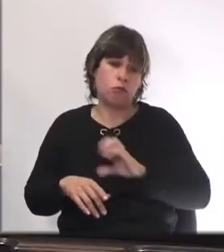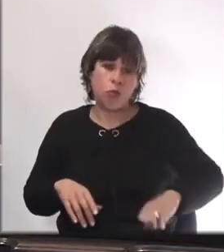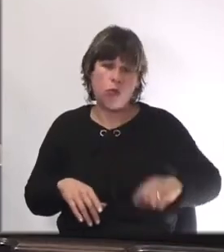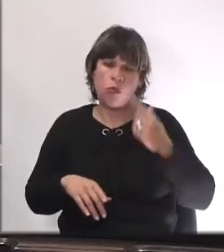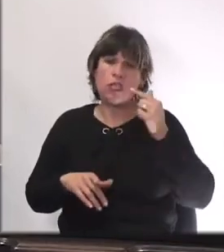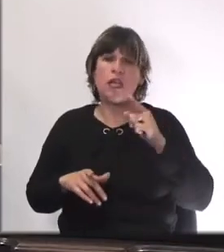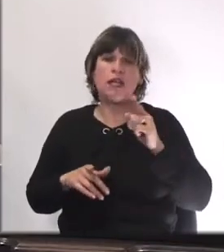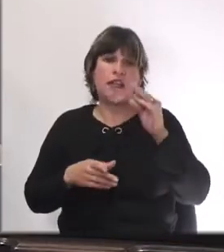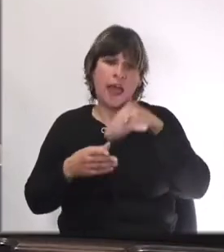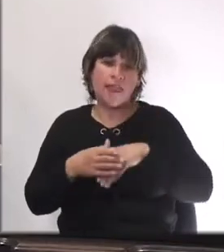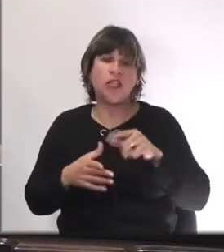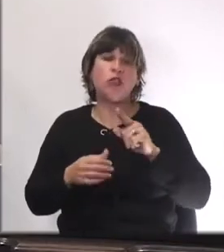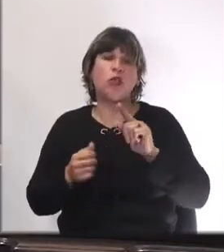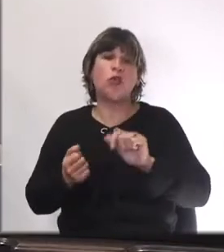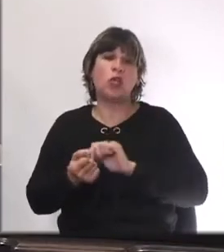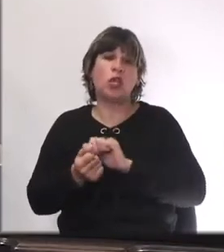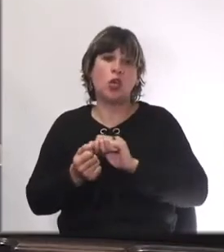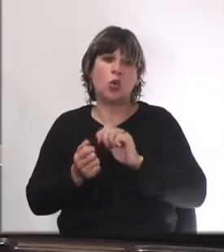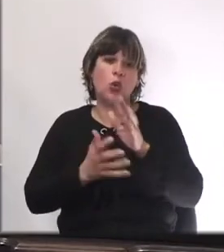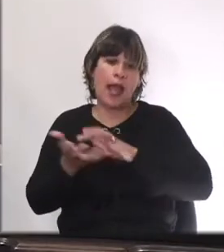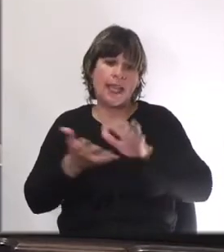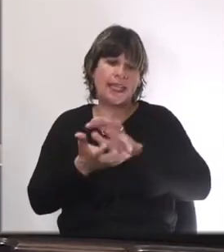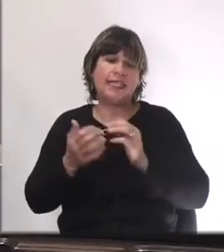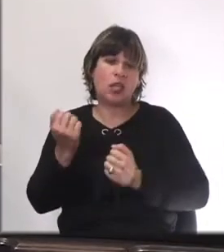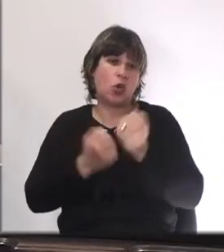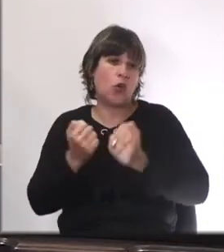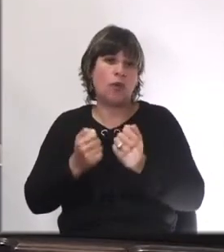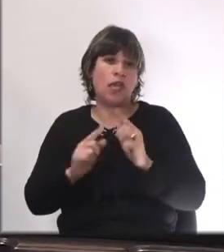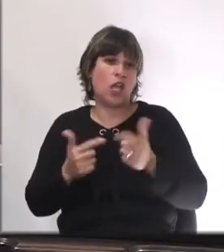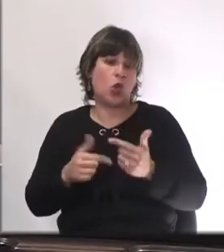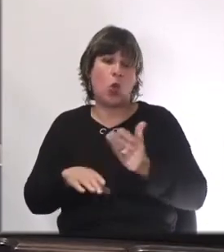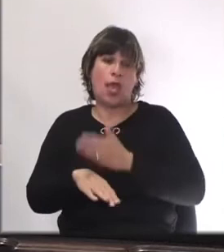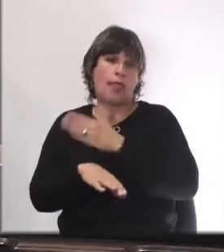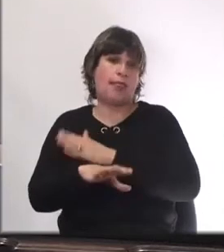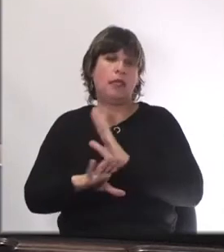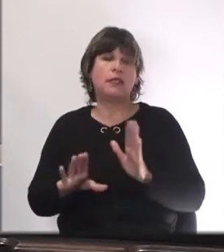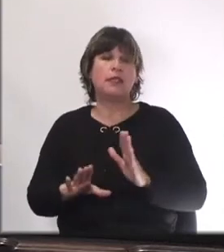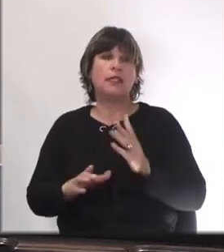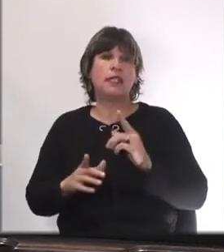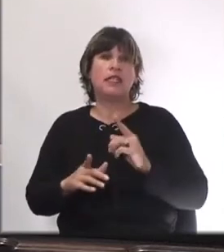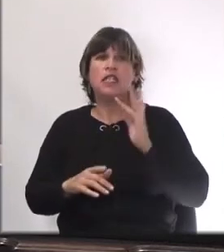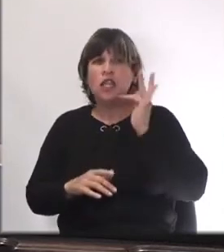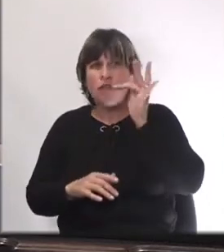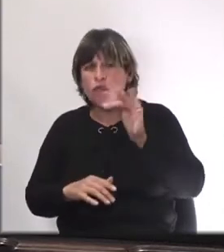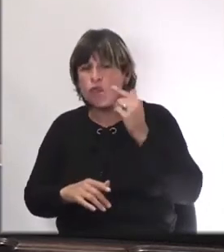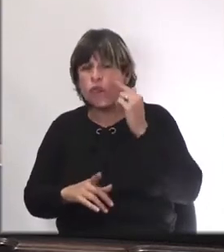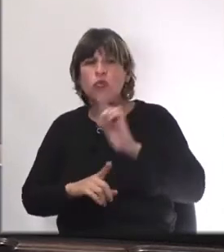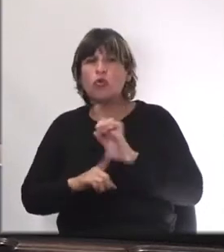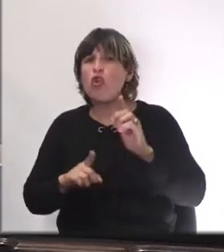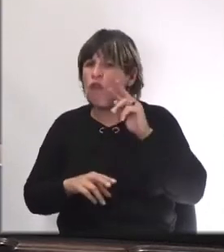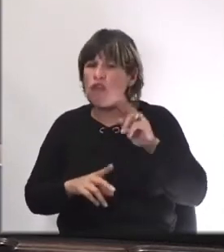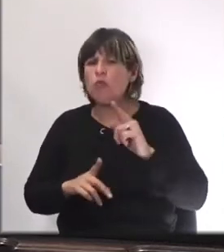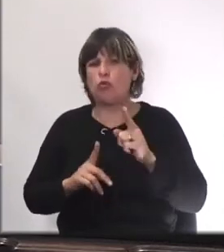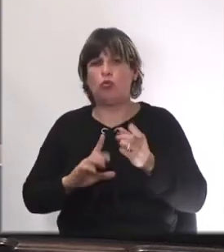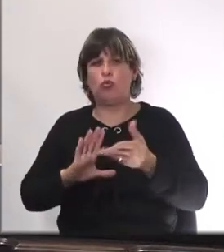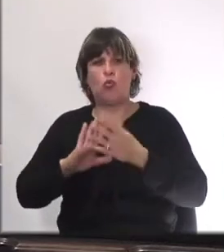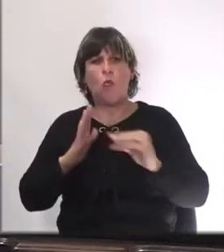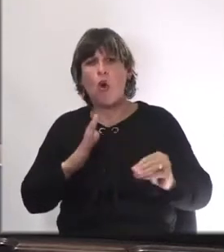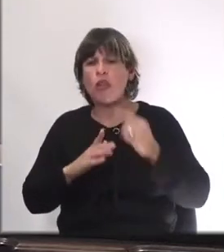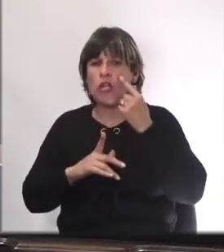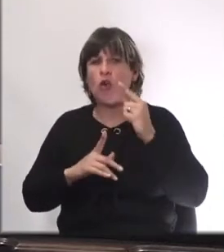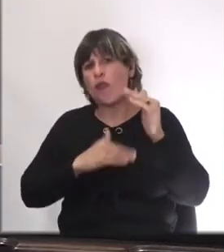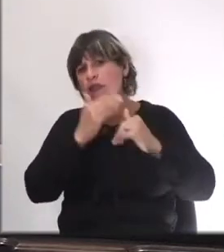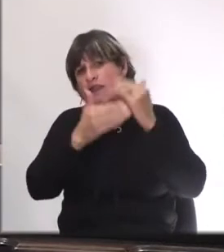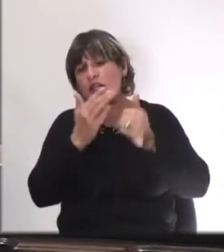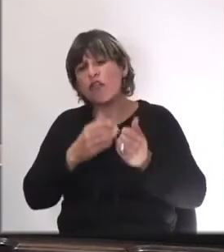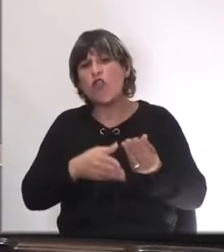crisis económica que no tiene precedentes. Y hacia adelante no vemos un modelo de desarrollo que incluya